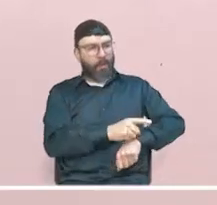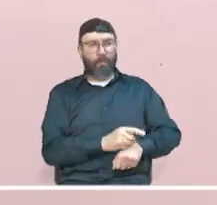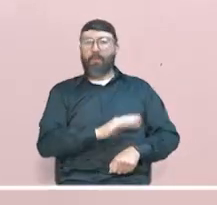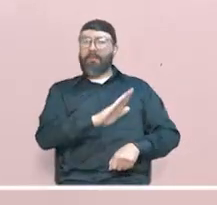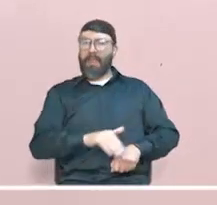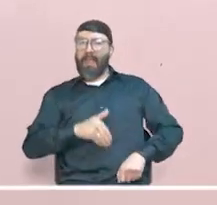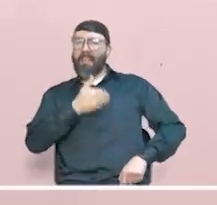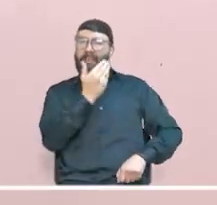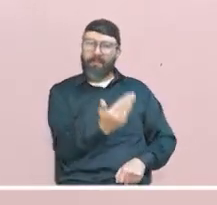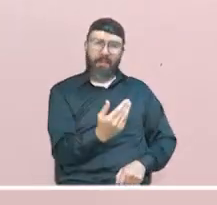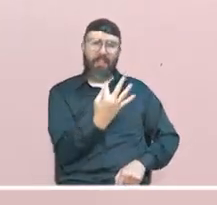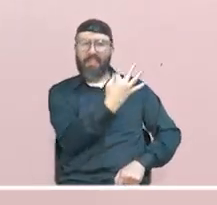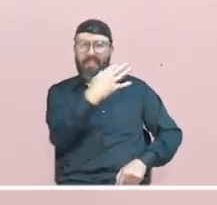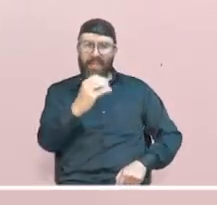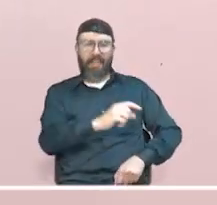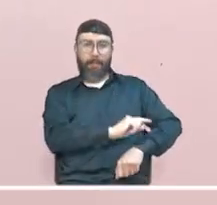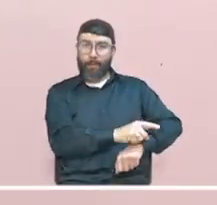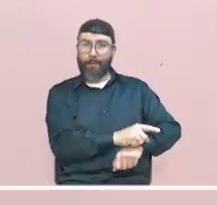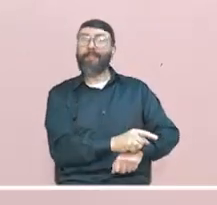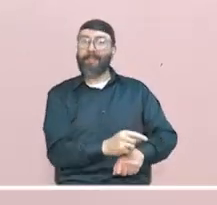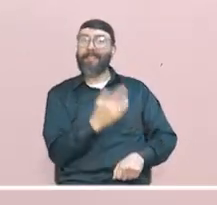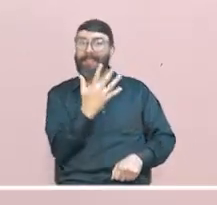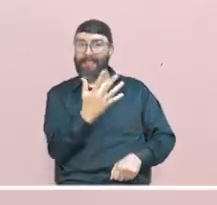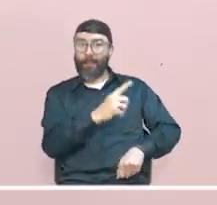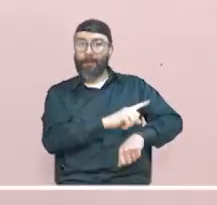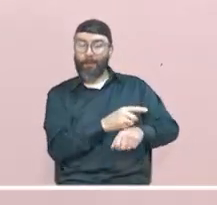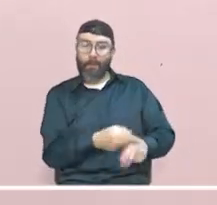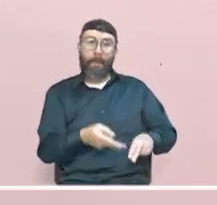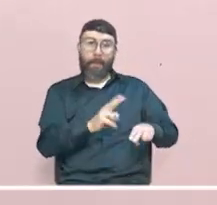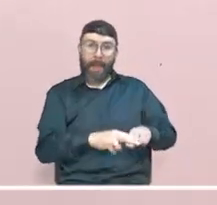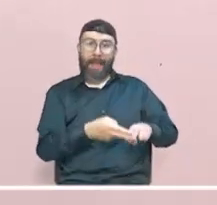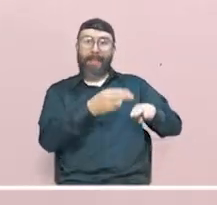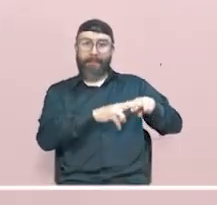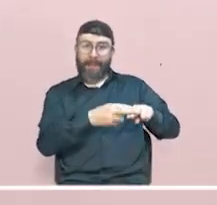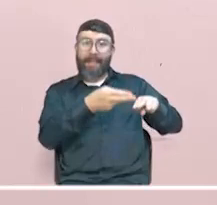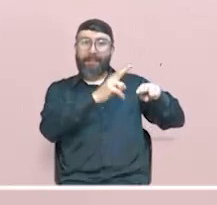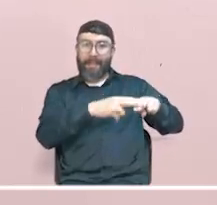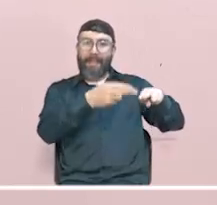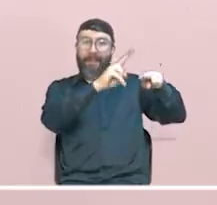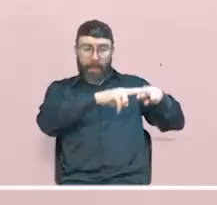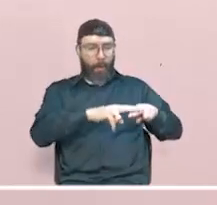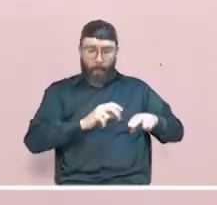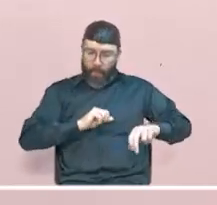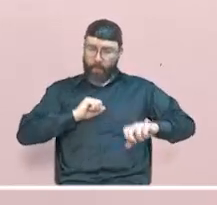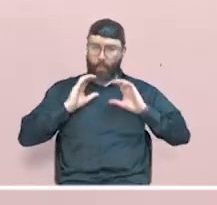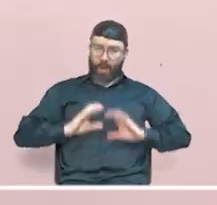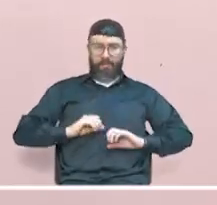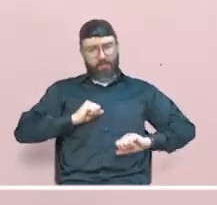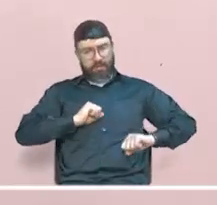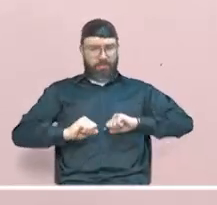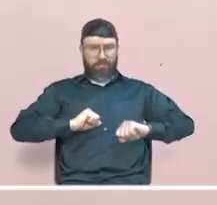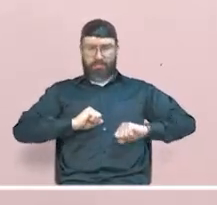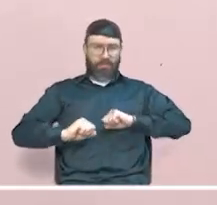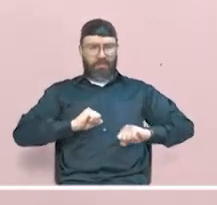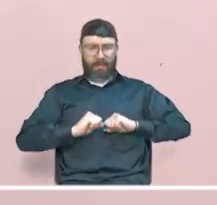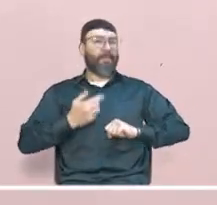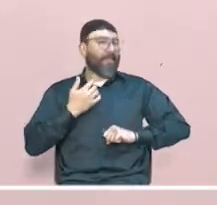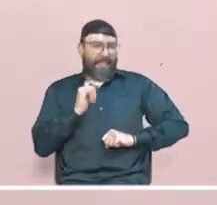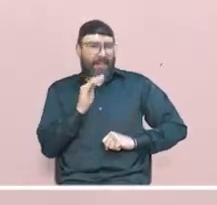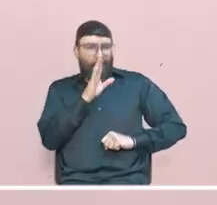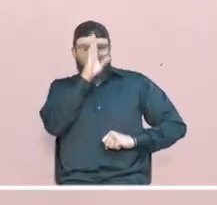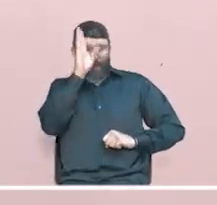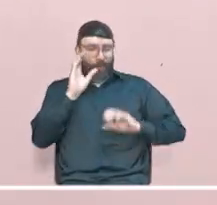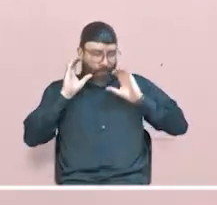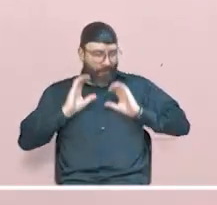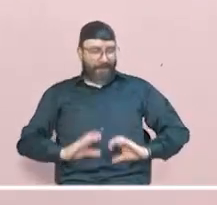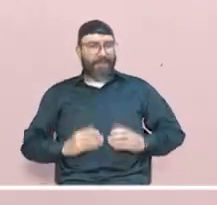molimiento, de dolor posterior asociado con la actividad física o con el ejercicio también, y